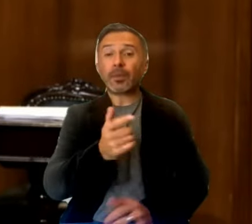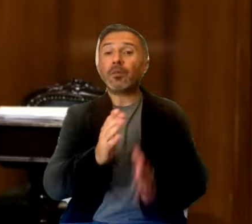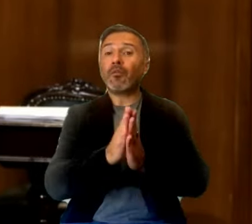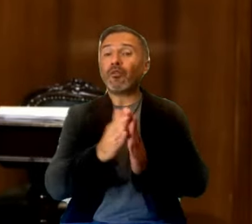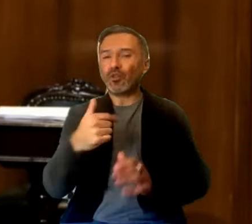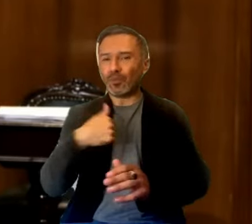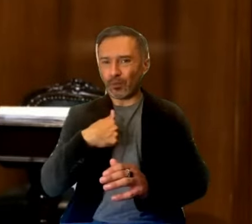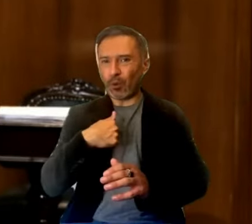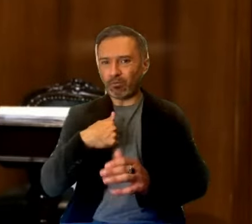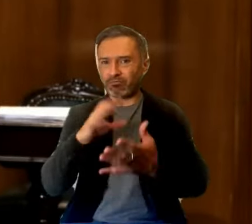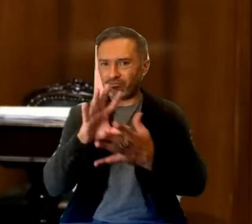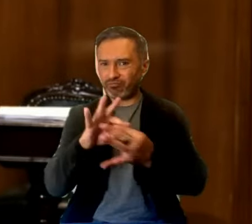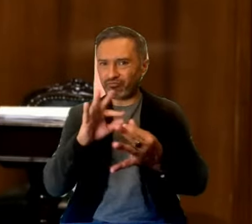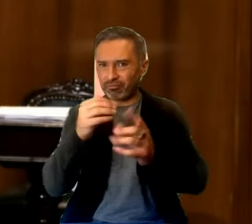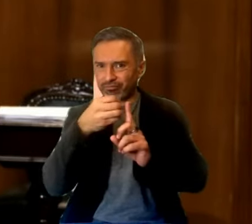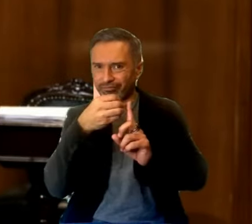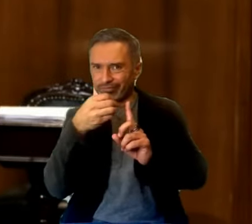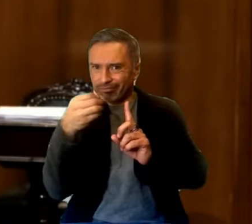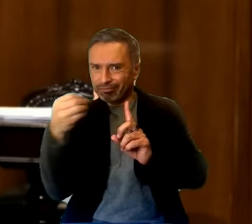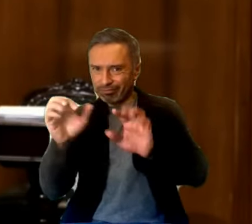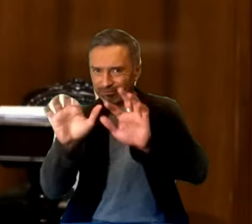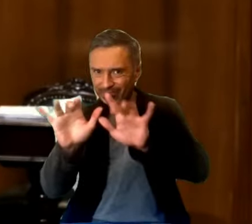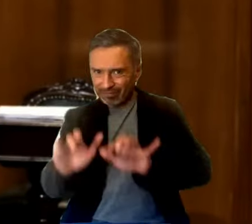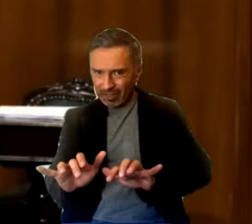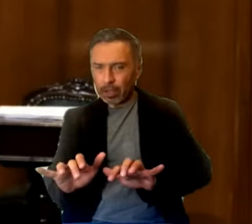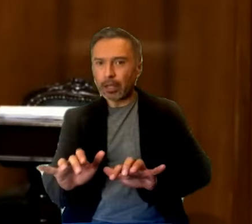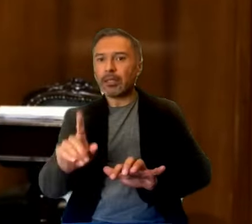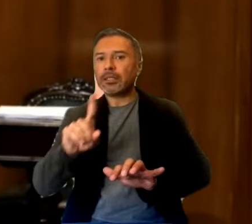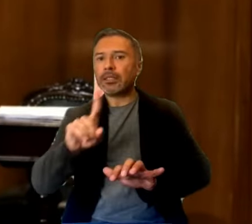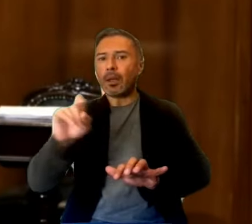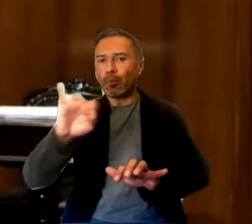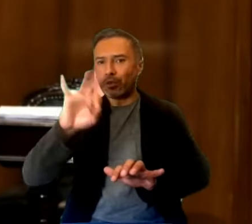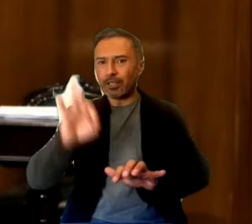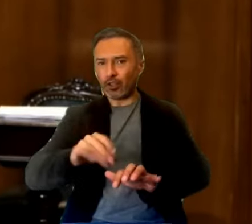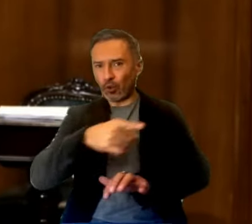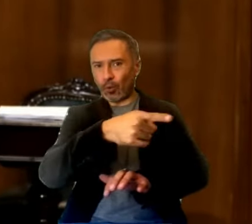mi participación en el Diario Debates y en la Gaceta Parlamentaria.